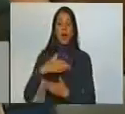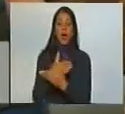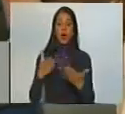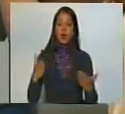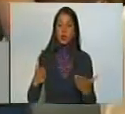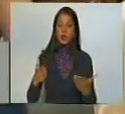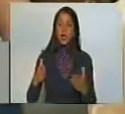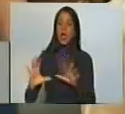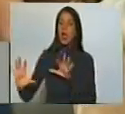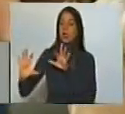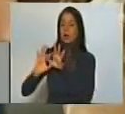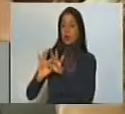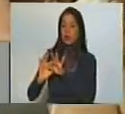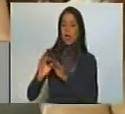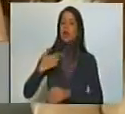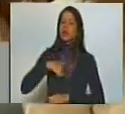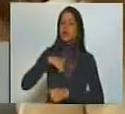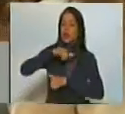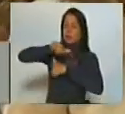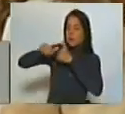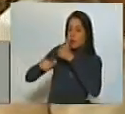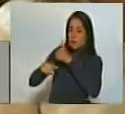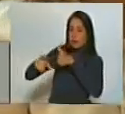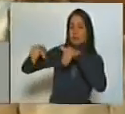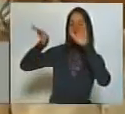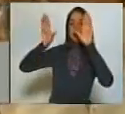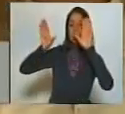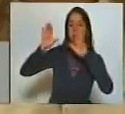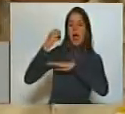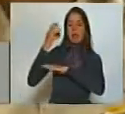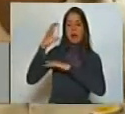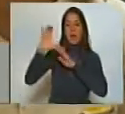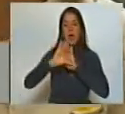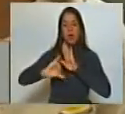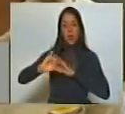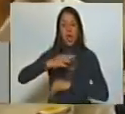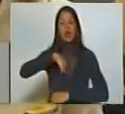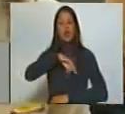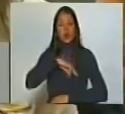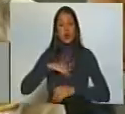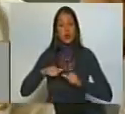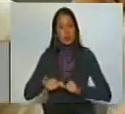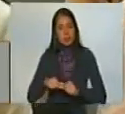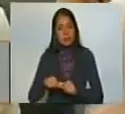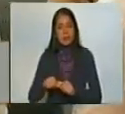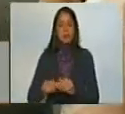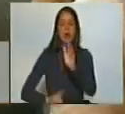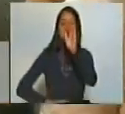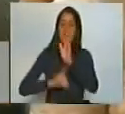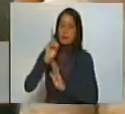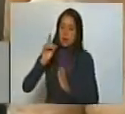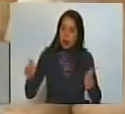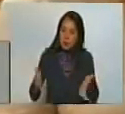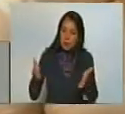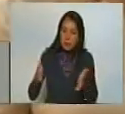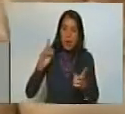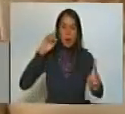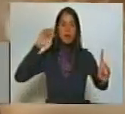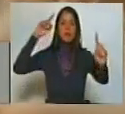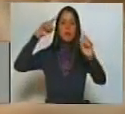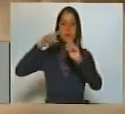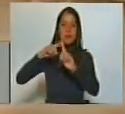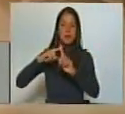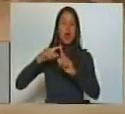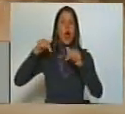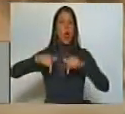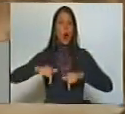de la mano, subordinados a este poder originario, a seguir construyendo y asumir los retos que están por venir. Por eso